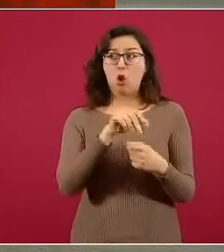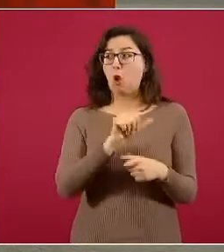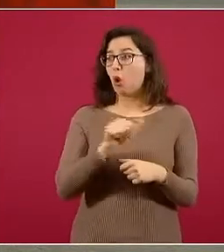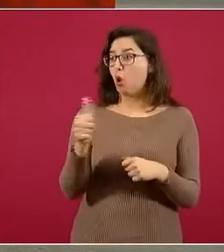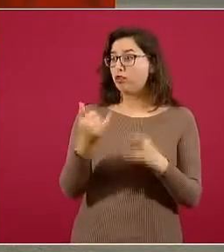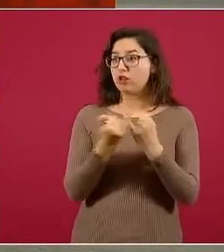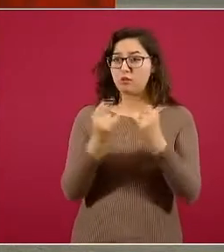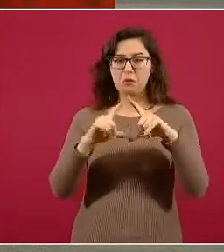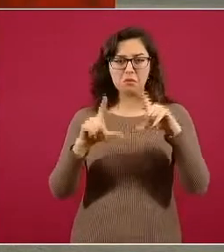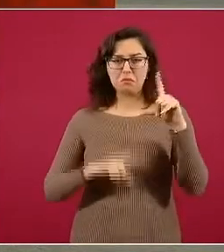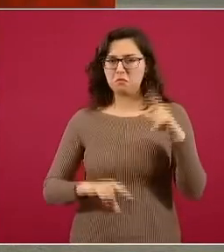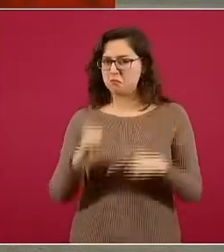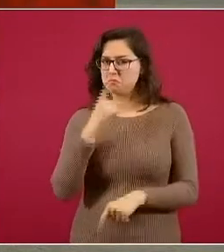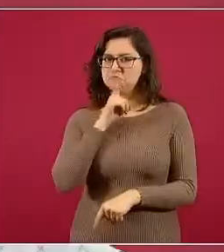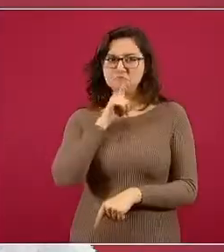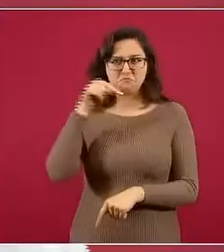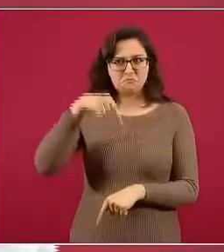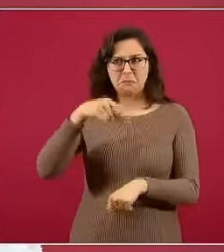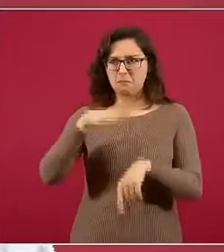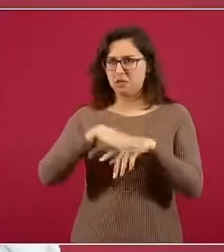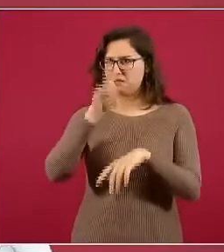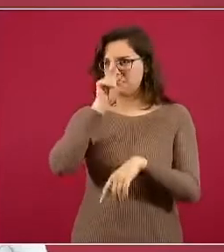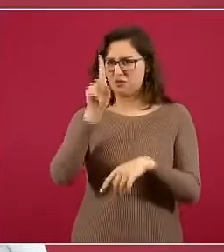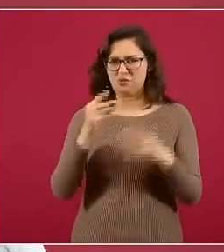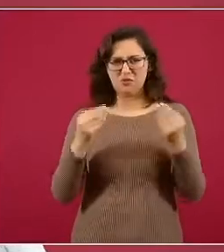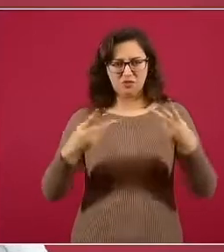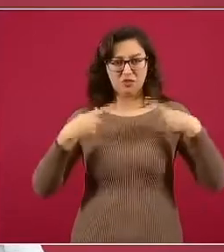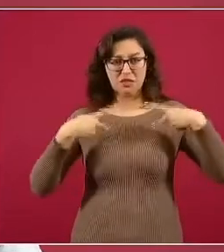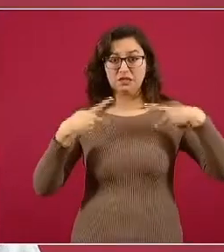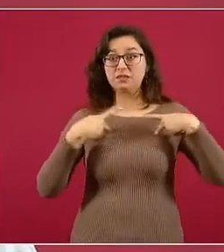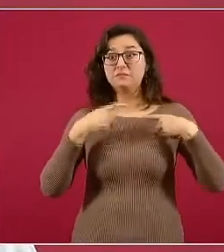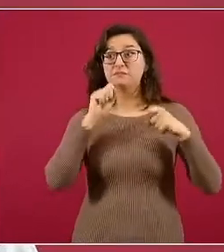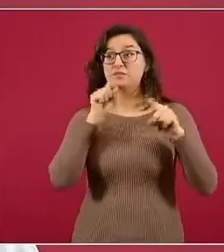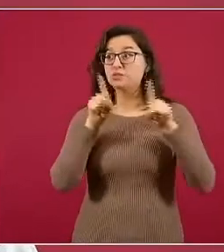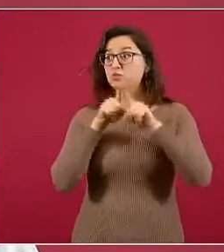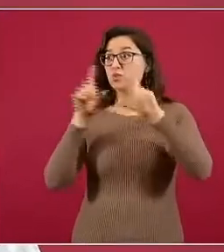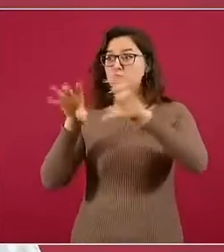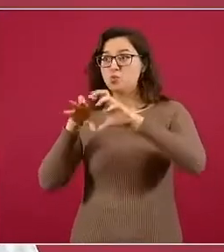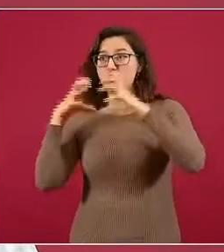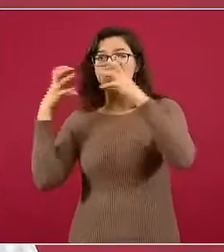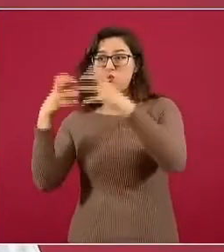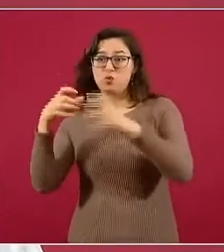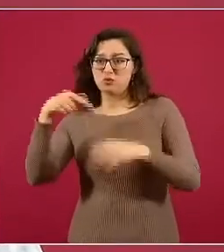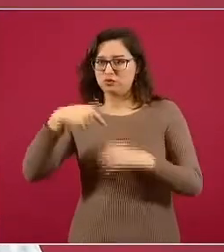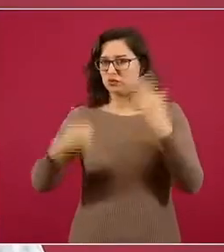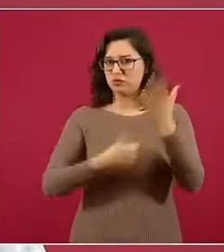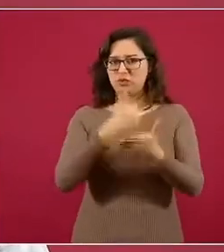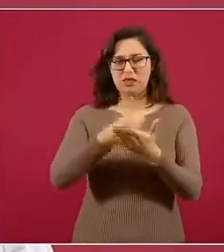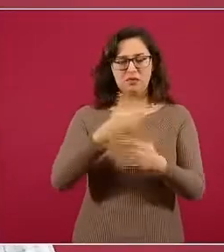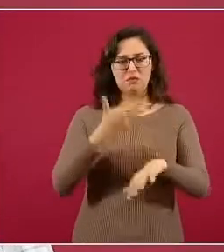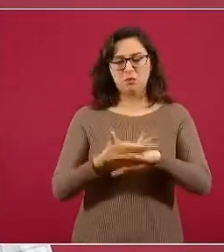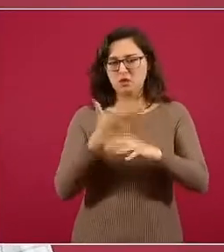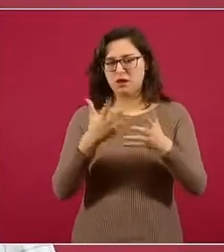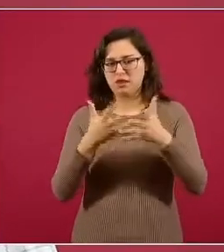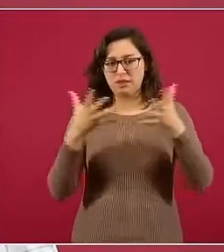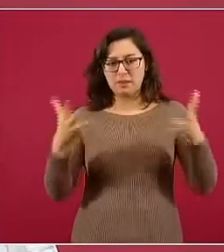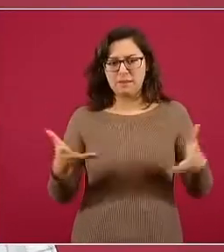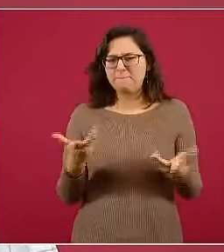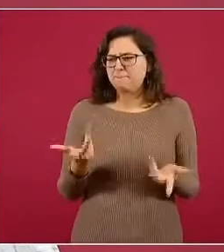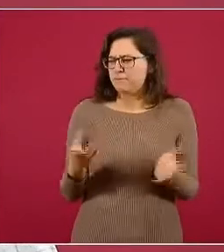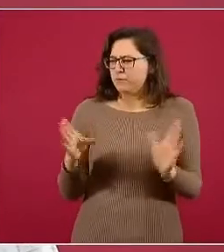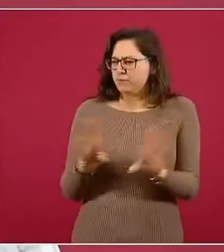las principales elementos que se ha querido en su momento pues controlar para precisamente evitar